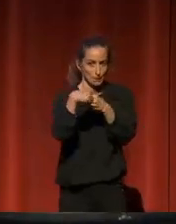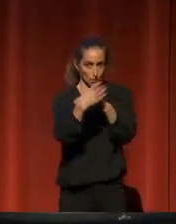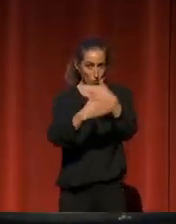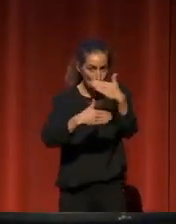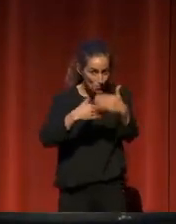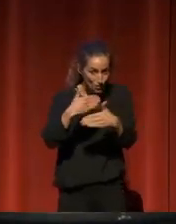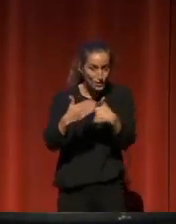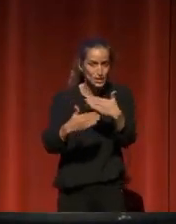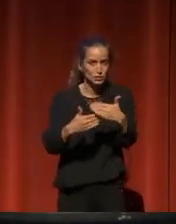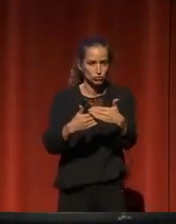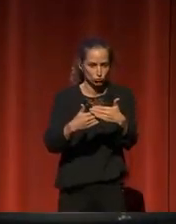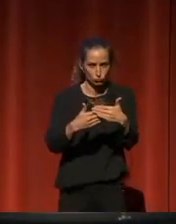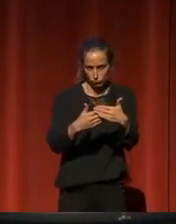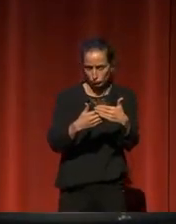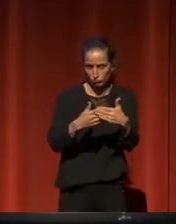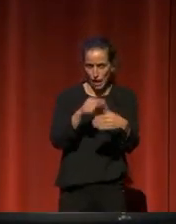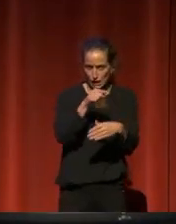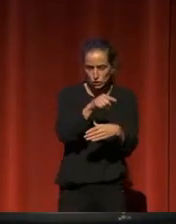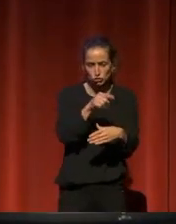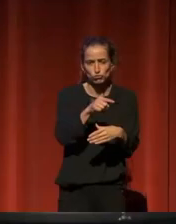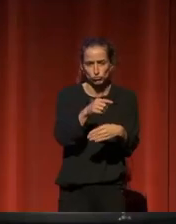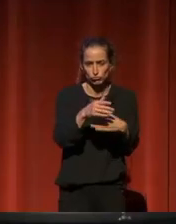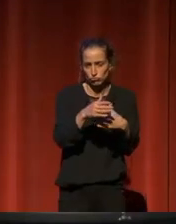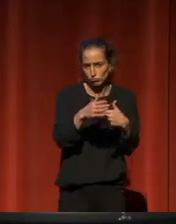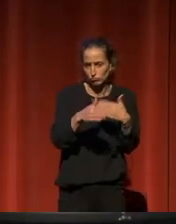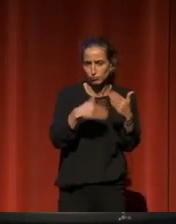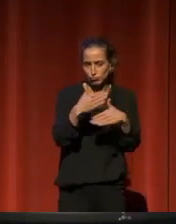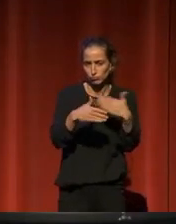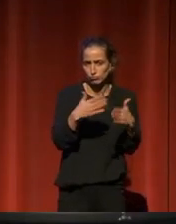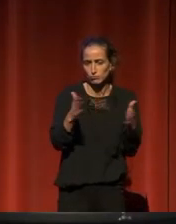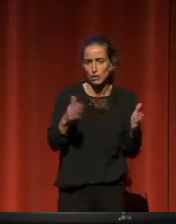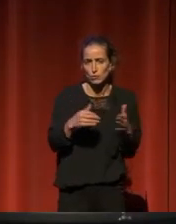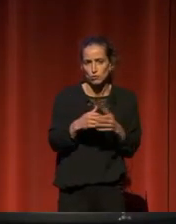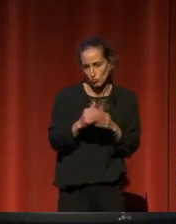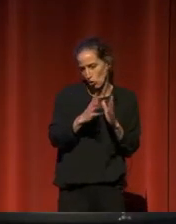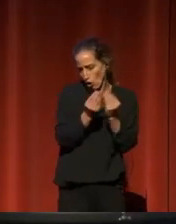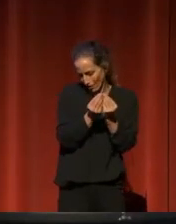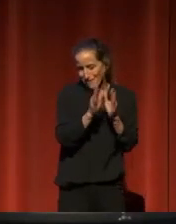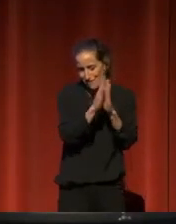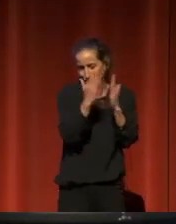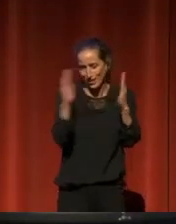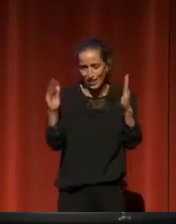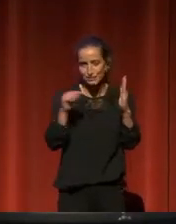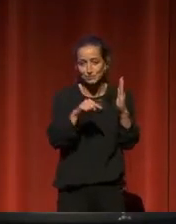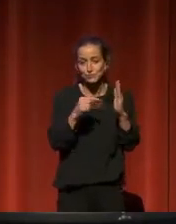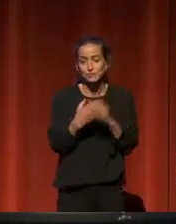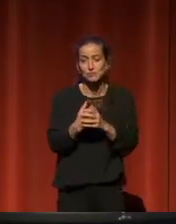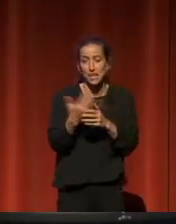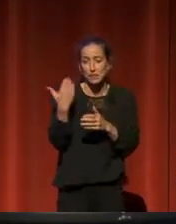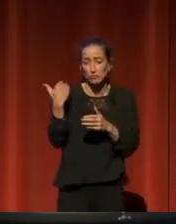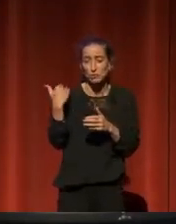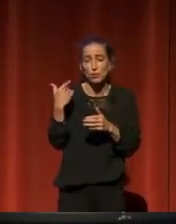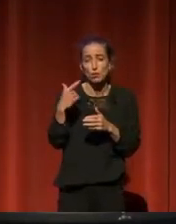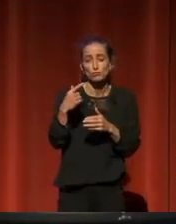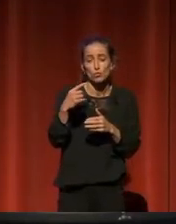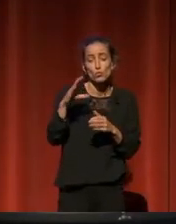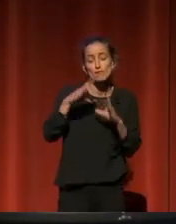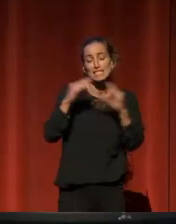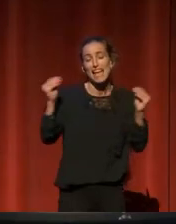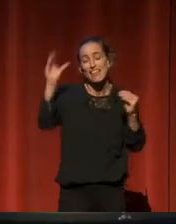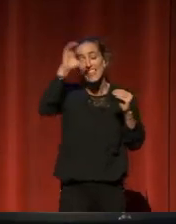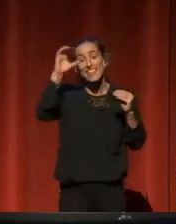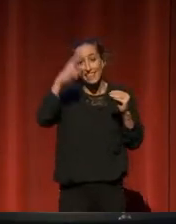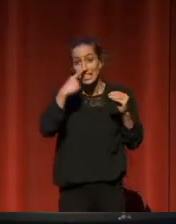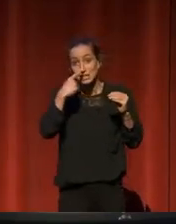diferentes bibliotecas eh hace un día que la la universidad de ciencias de Lisboa nos